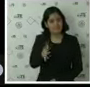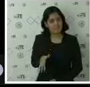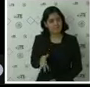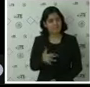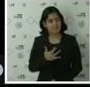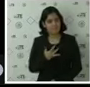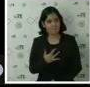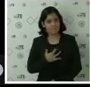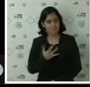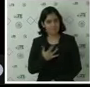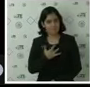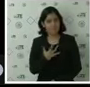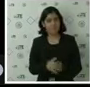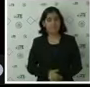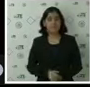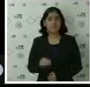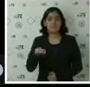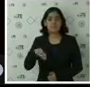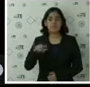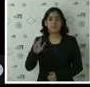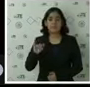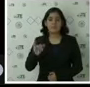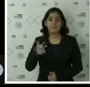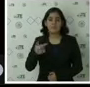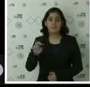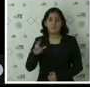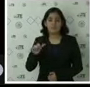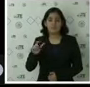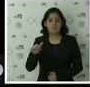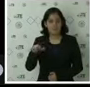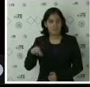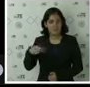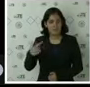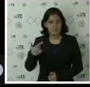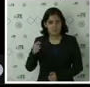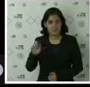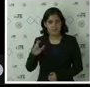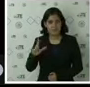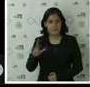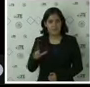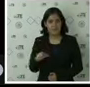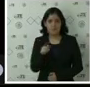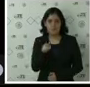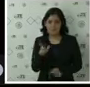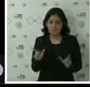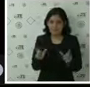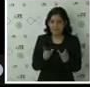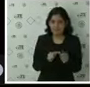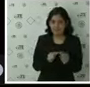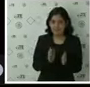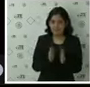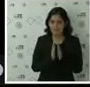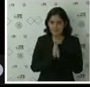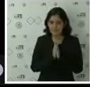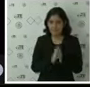intervención. Y bueno, Miguel Ángel Gutiérrez, si me apoyas por una conclusión. si eres tan amable.